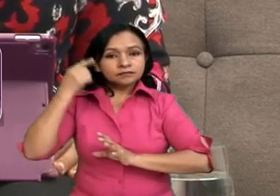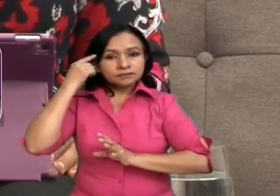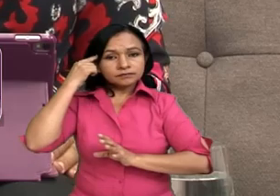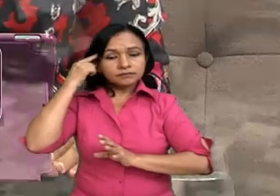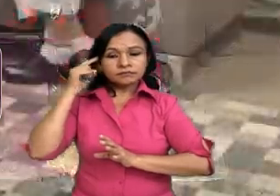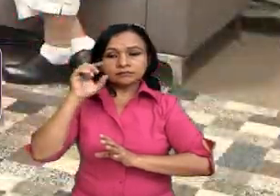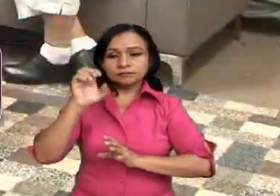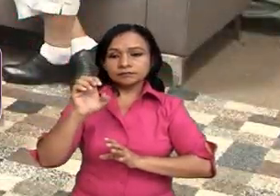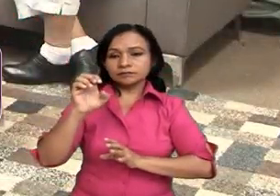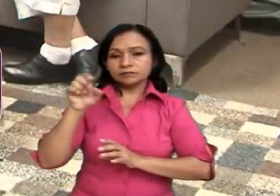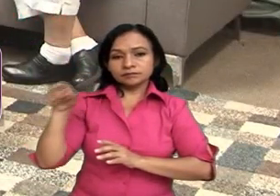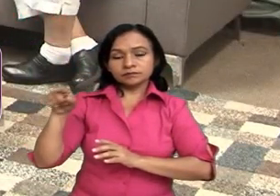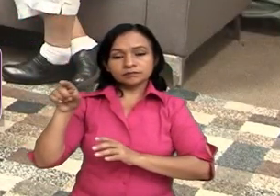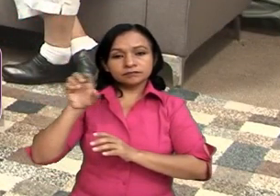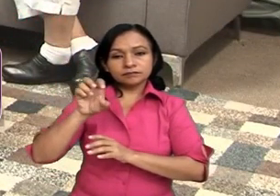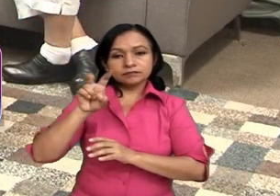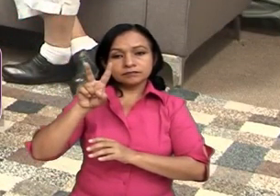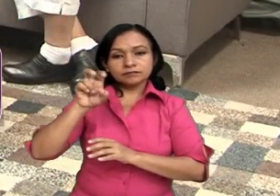compañera Evelyn,